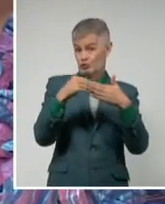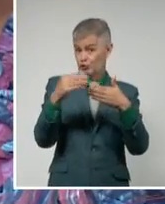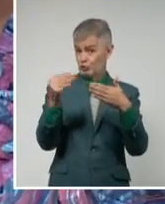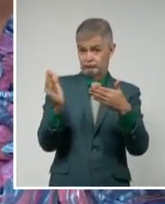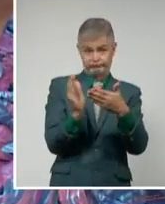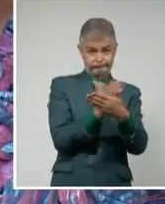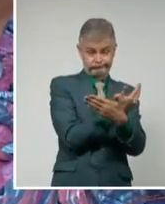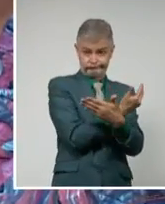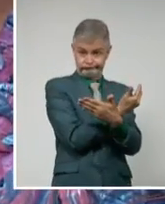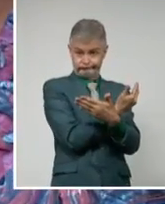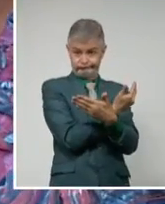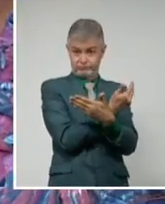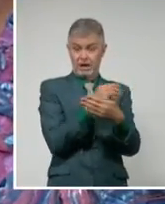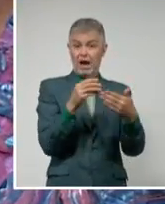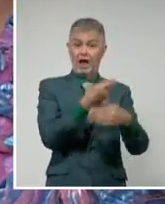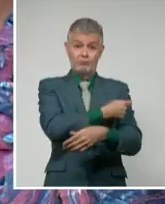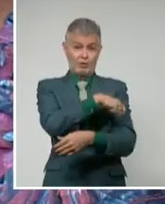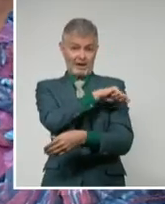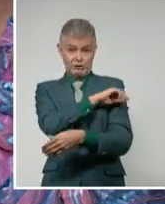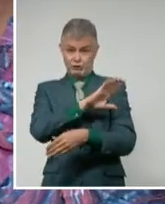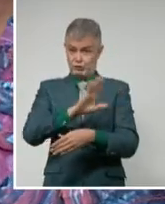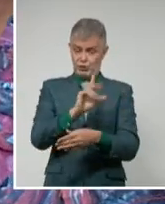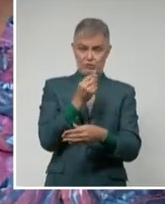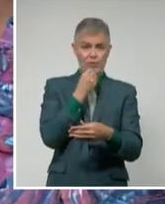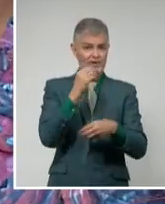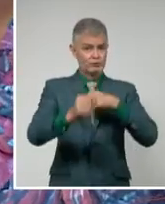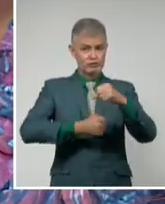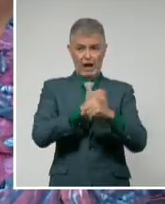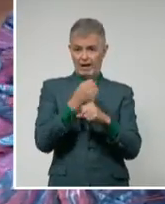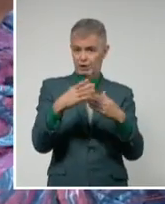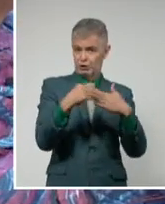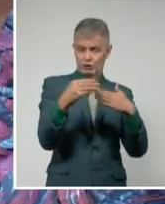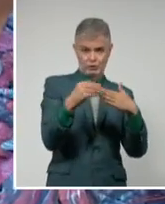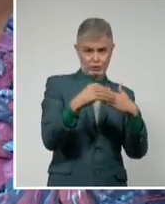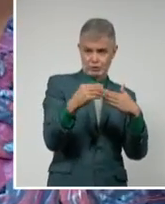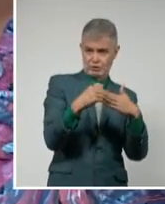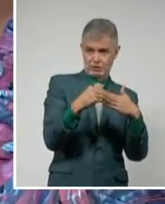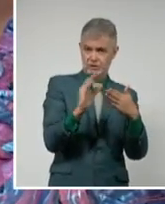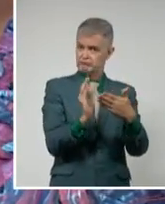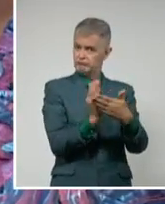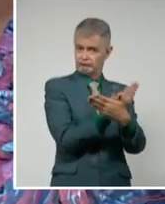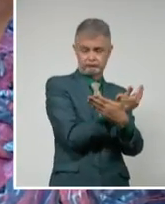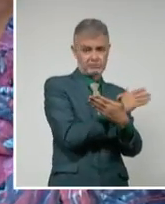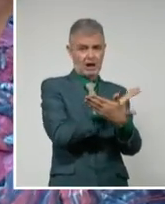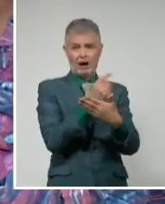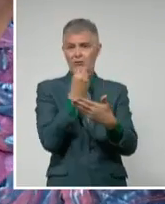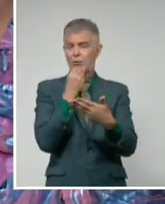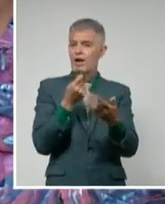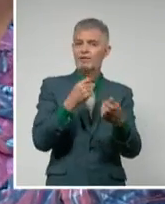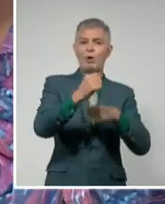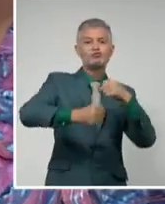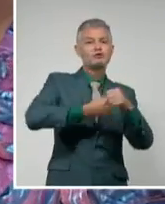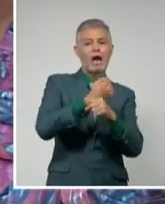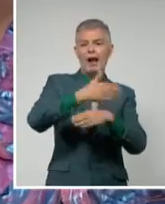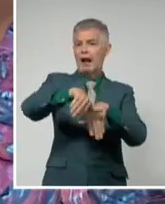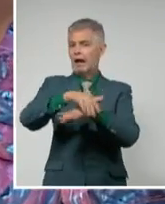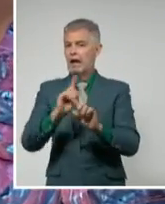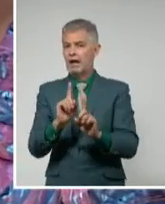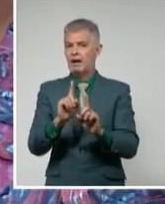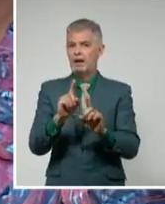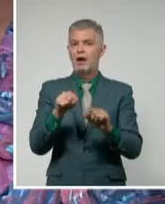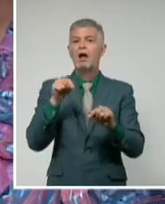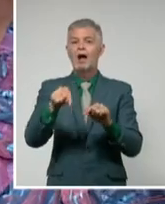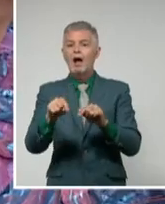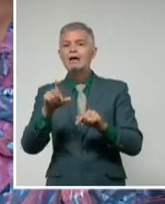el sector de la población, donde se retiró de la circulación el dólar y se sustituyó por el